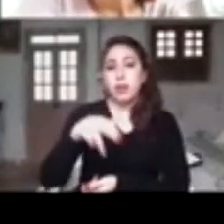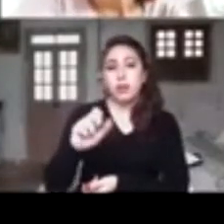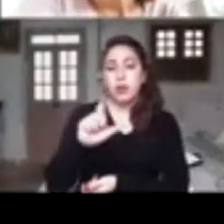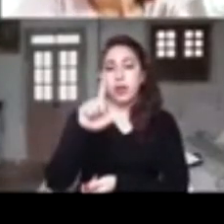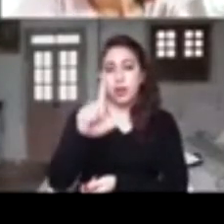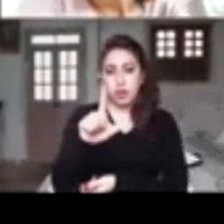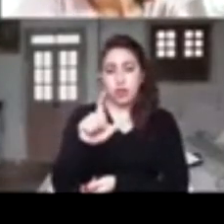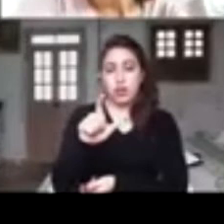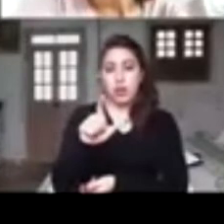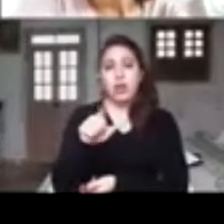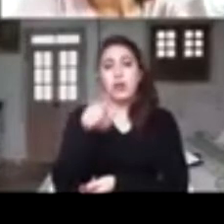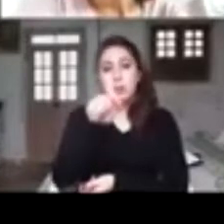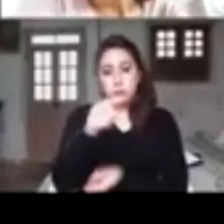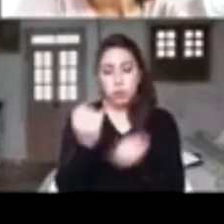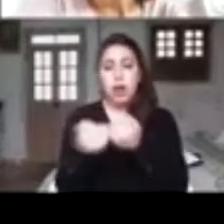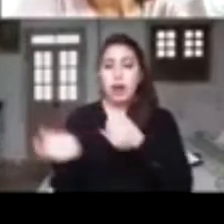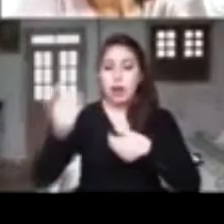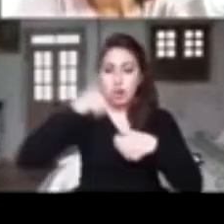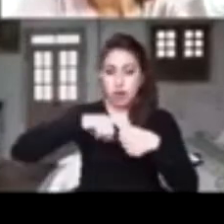del IMCO, y a Maile